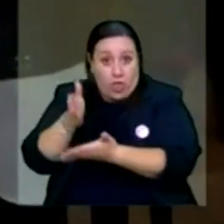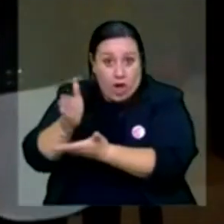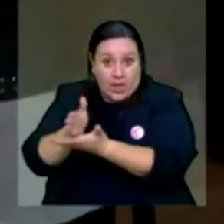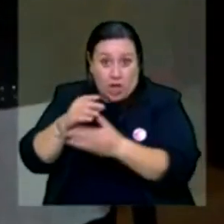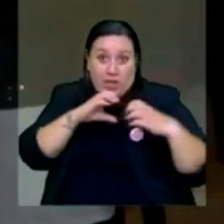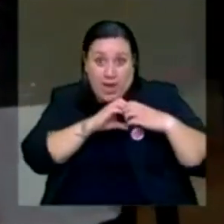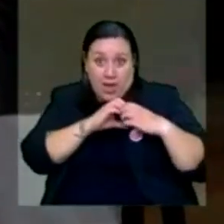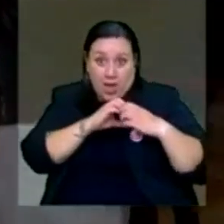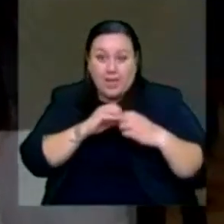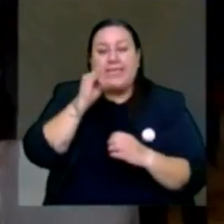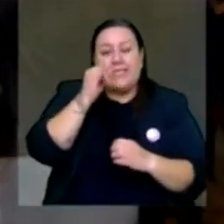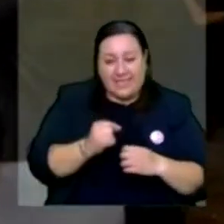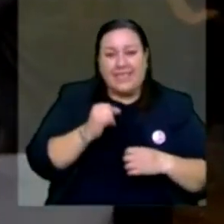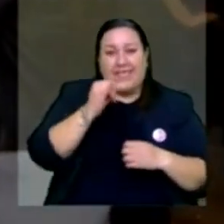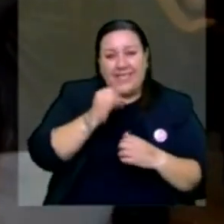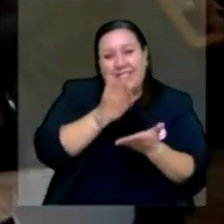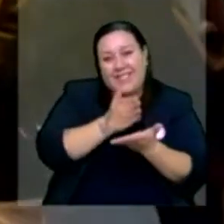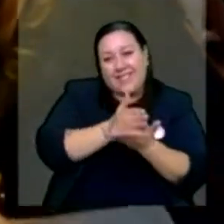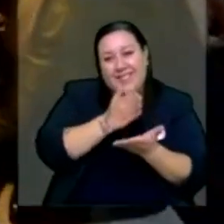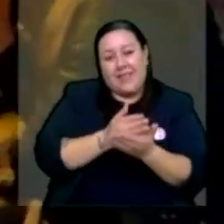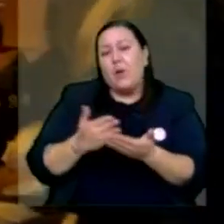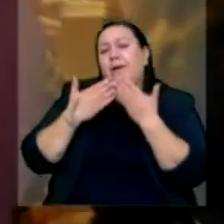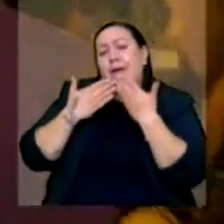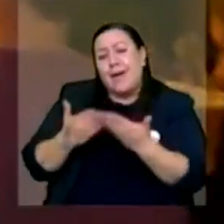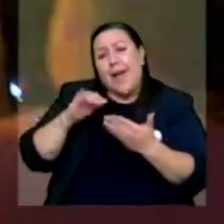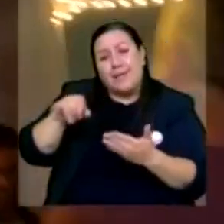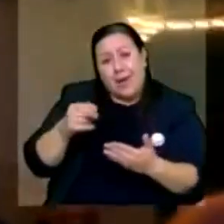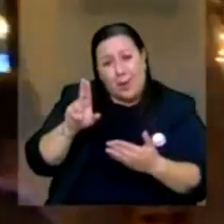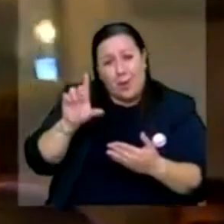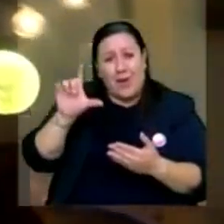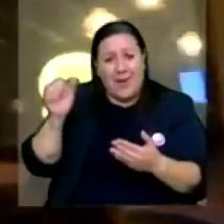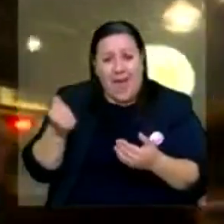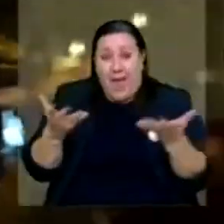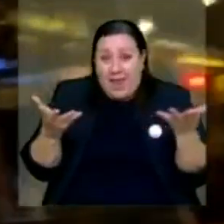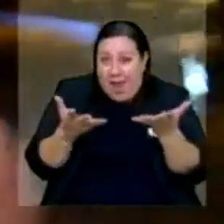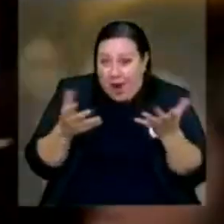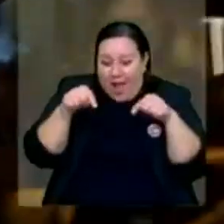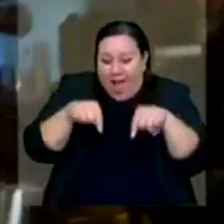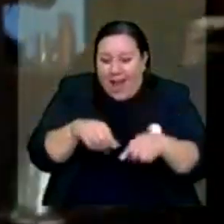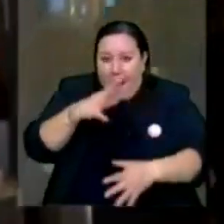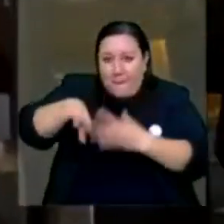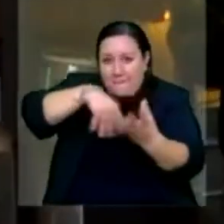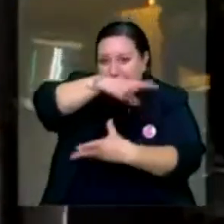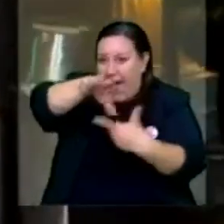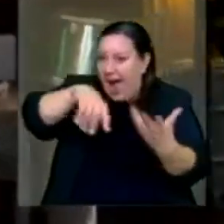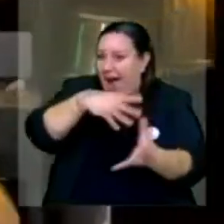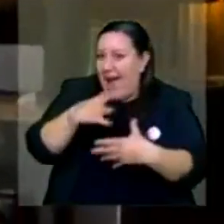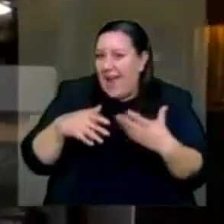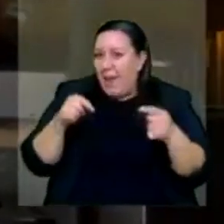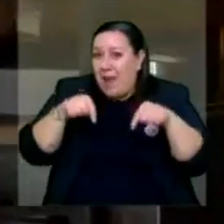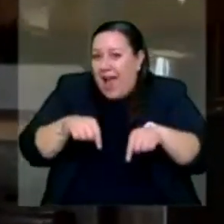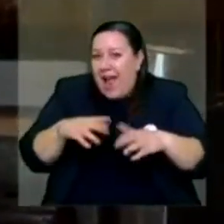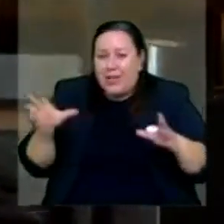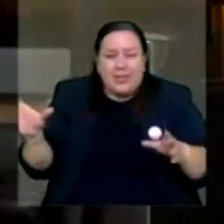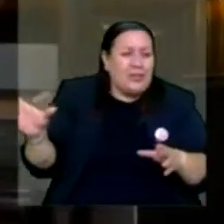Exacto, sí. Espectacular, muchas gracias, Julia, y ahora vamos a hacer magia, porque imagínate, estamos acá y estamos a todo Teletón, todo